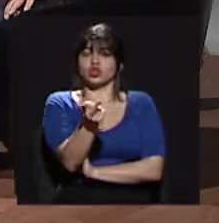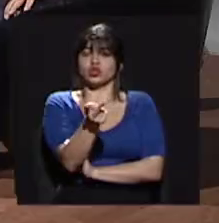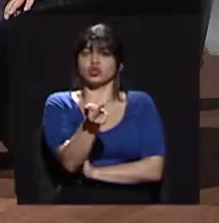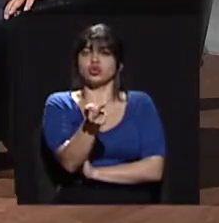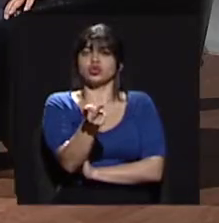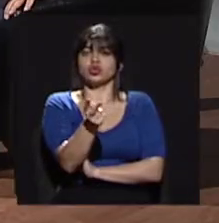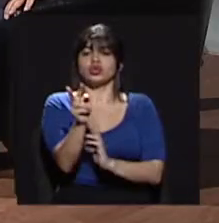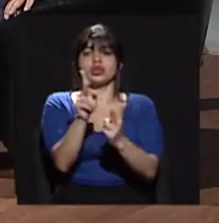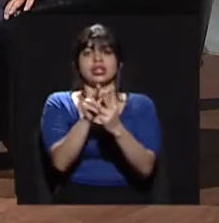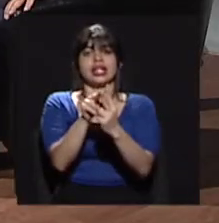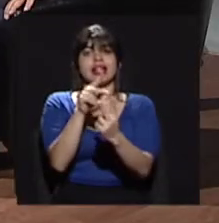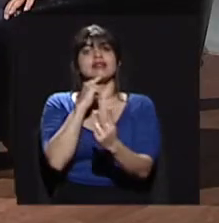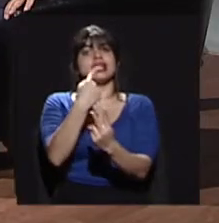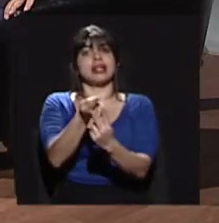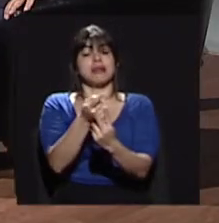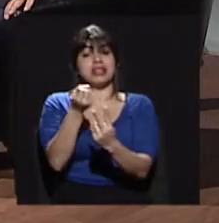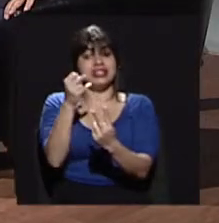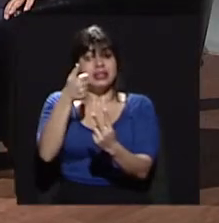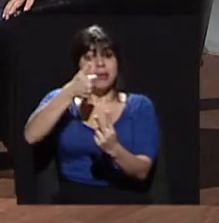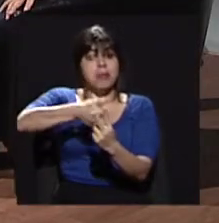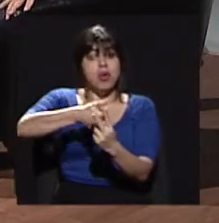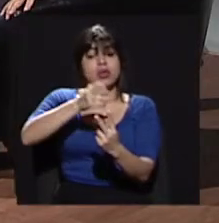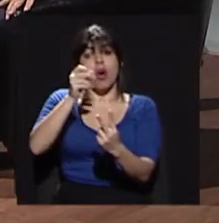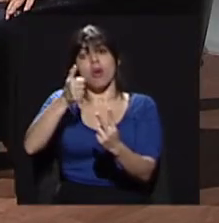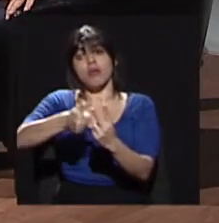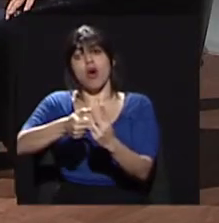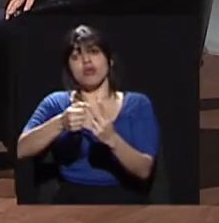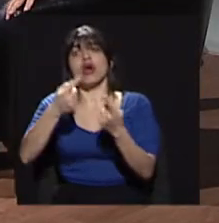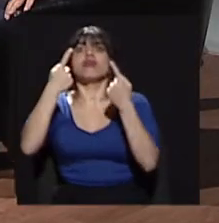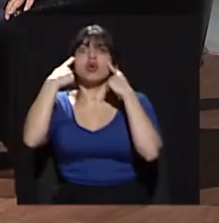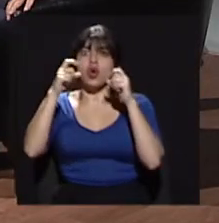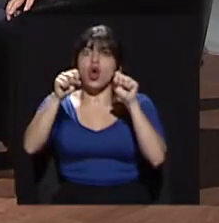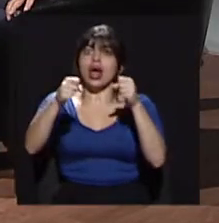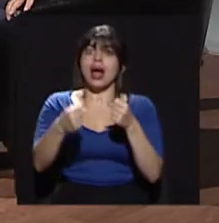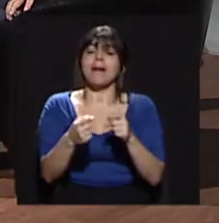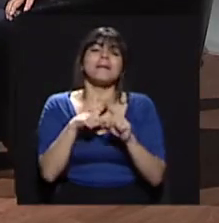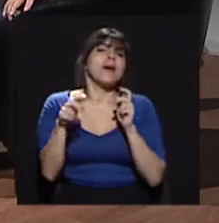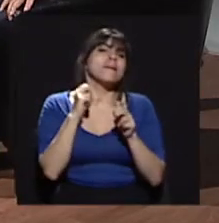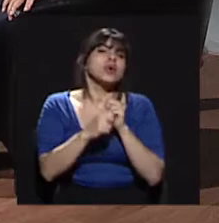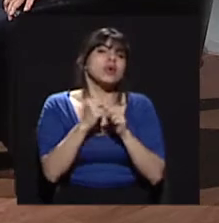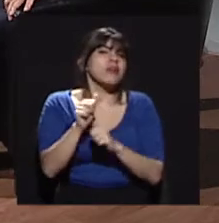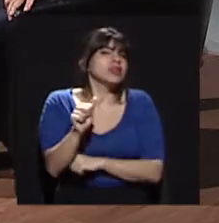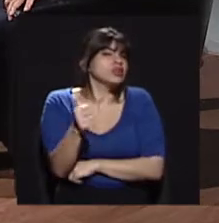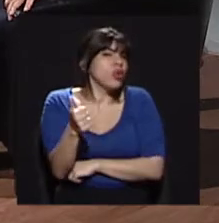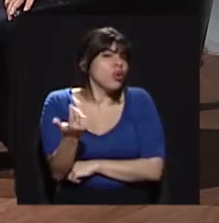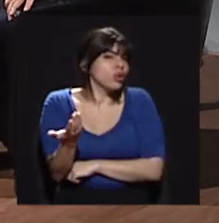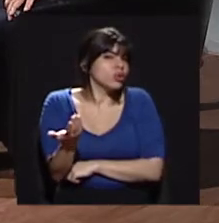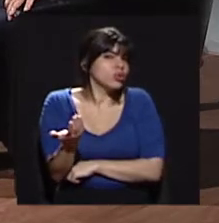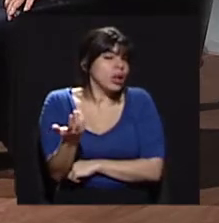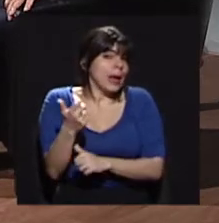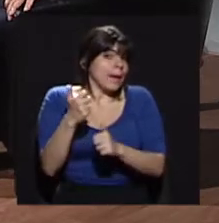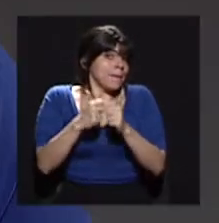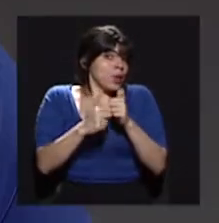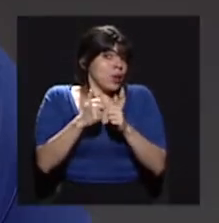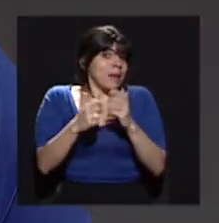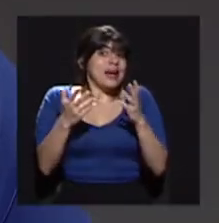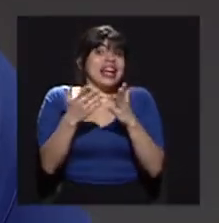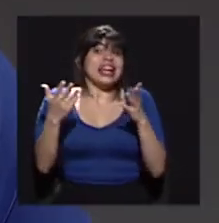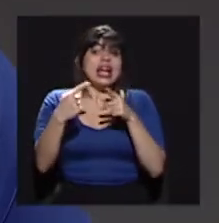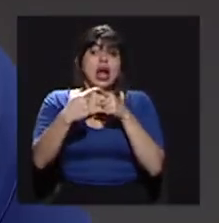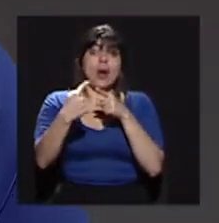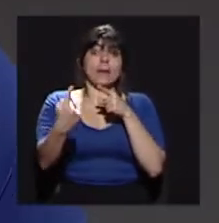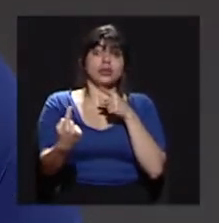dictámenes y hubieran logrado recortes el problema es otro el problema es que la